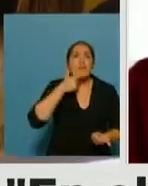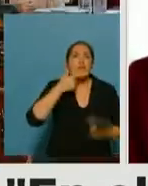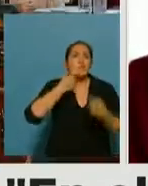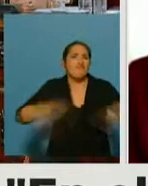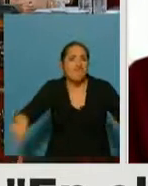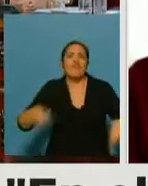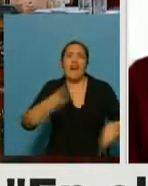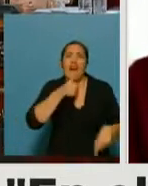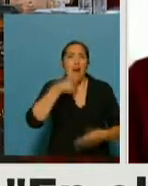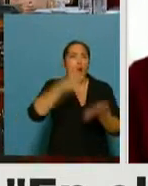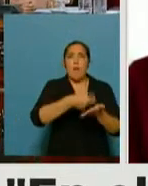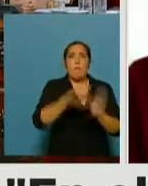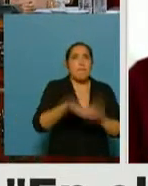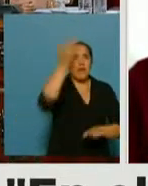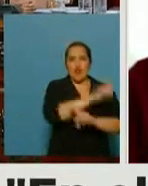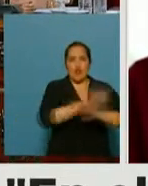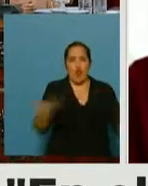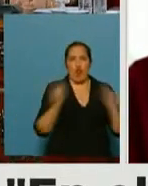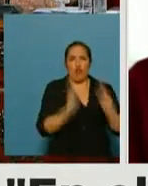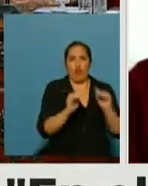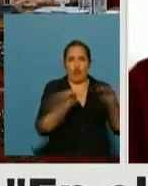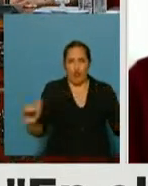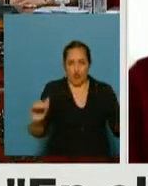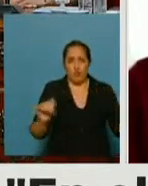puede llevar claramente a